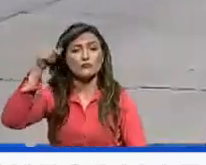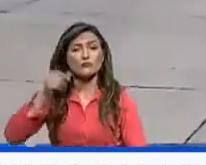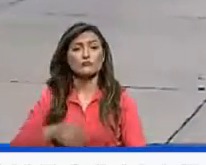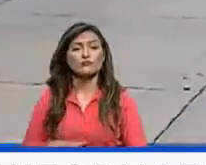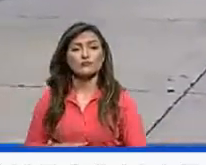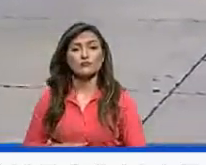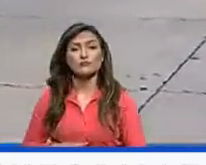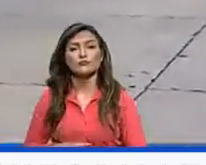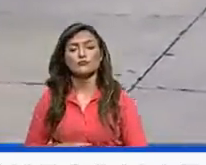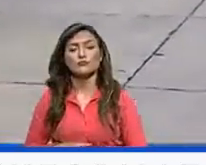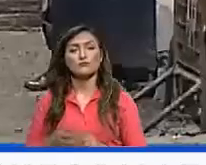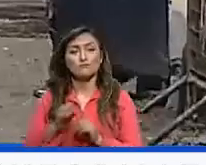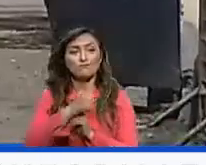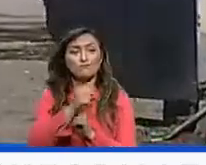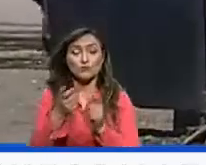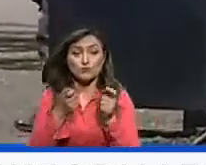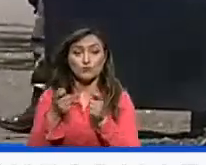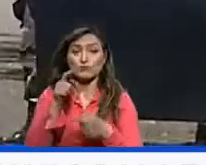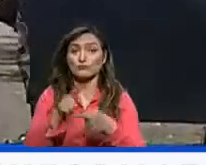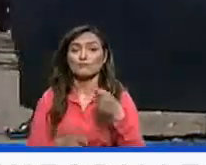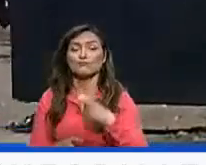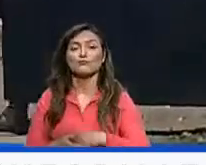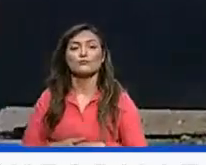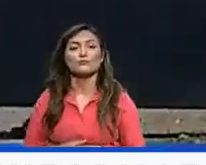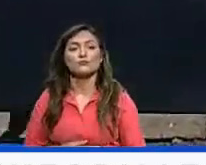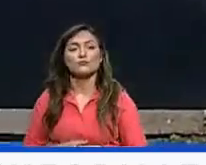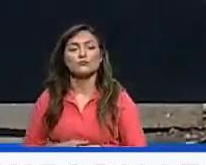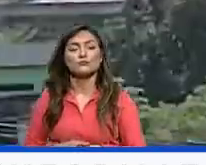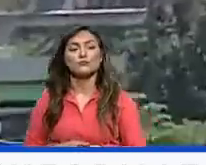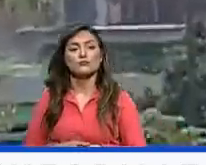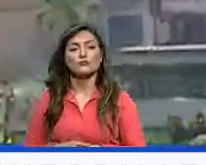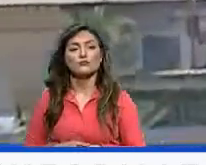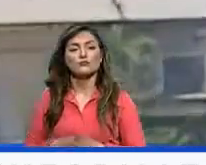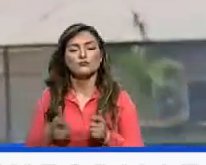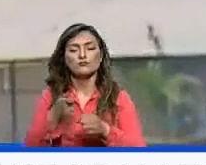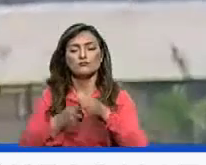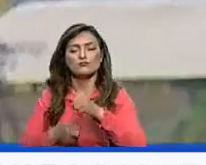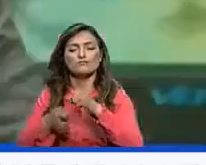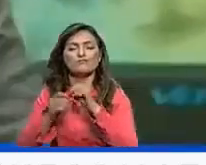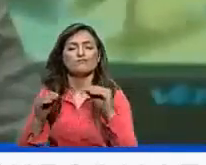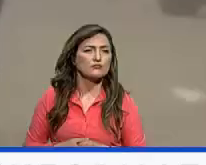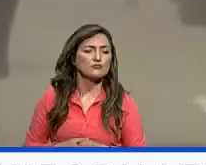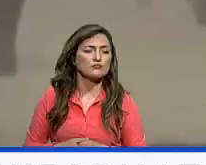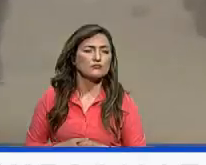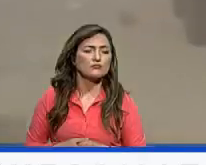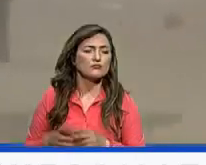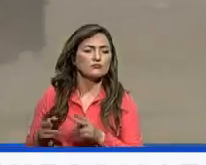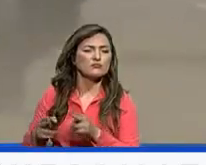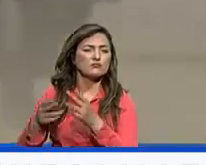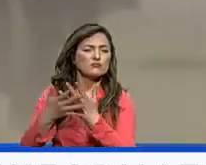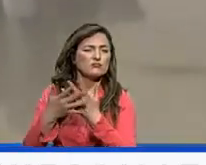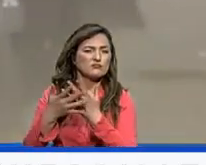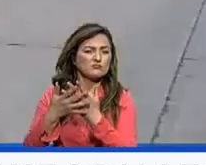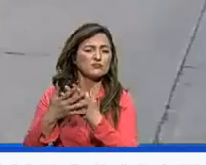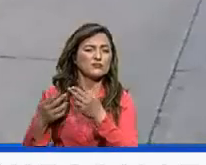la penitenciaría del litoral, por lo que la cifra de asesinados puede aumentar. Escuchemos lo que dijo en el siguiente